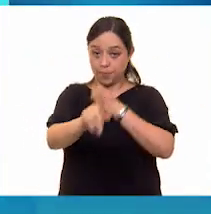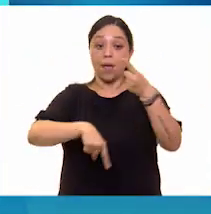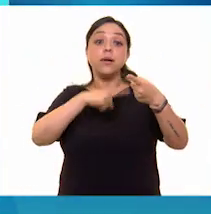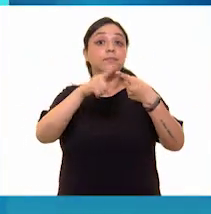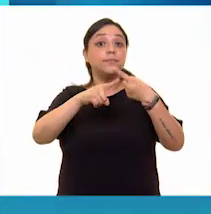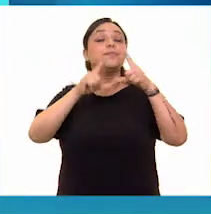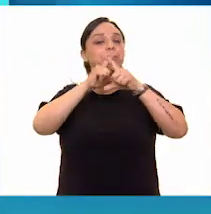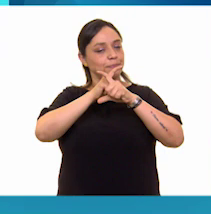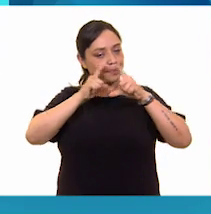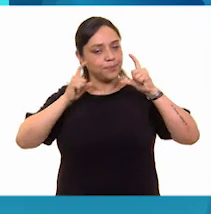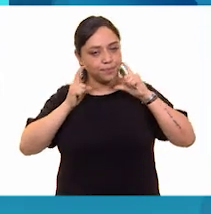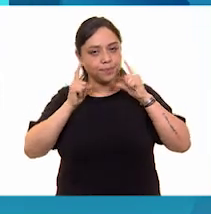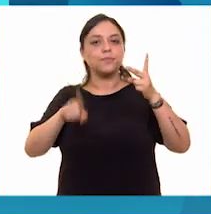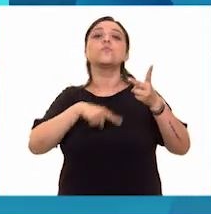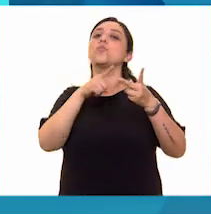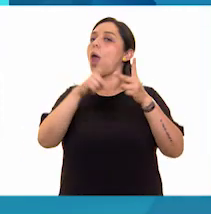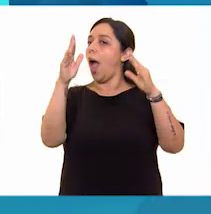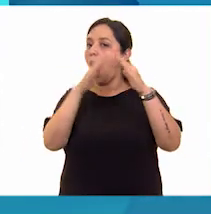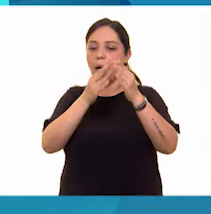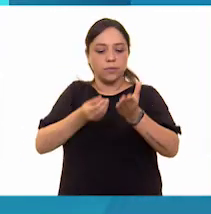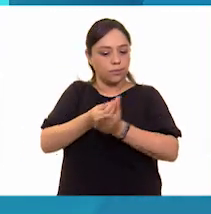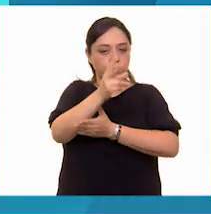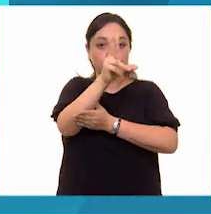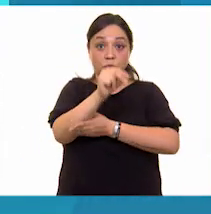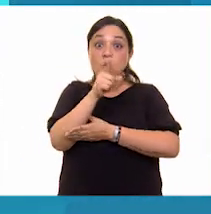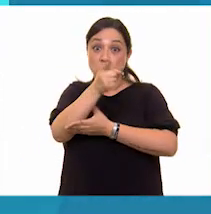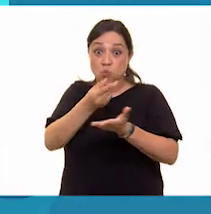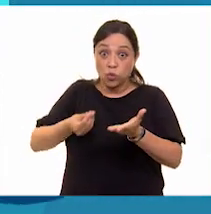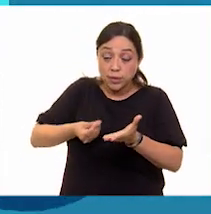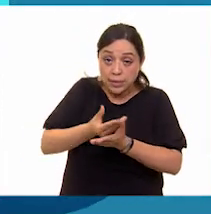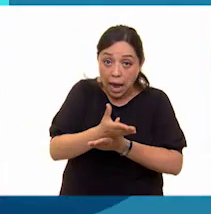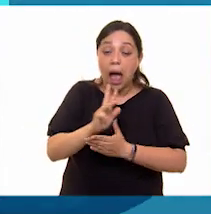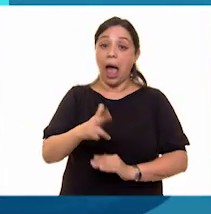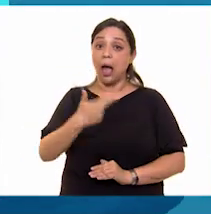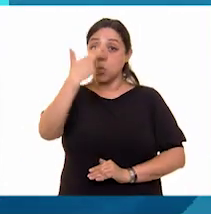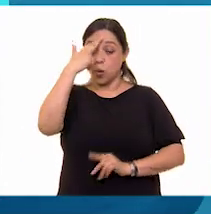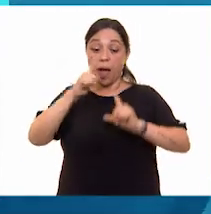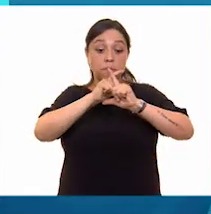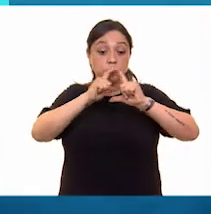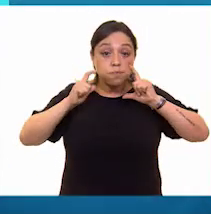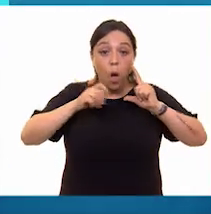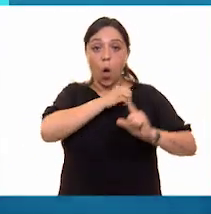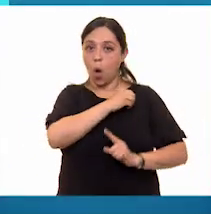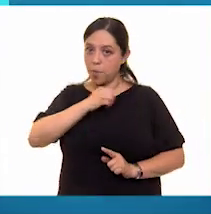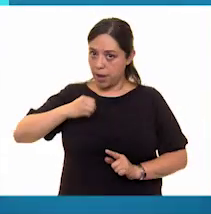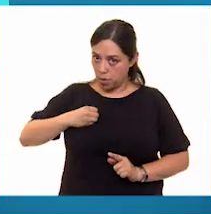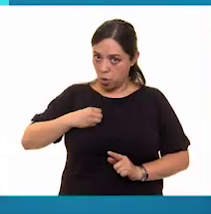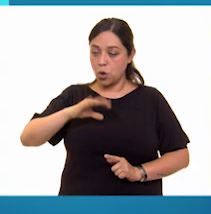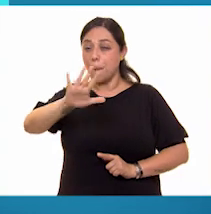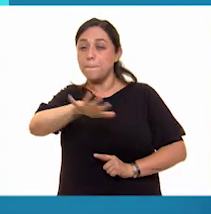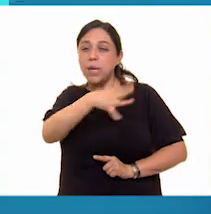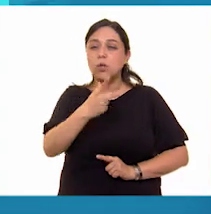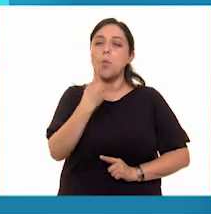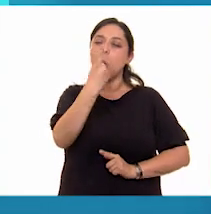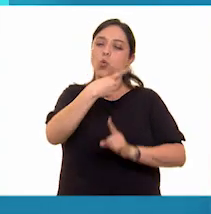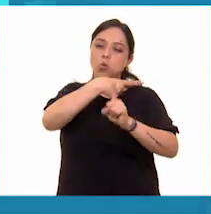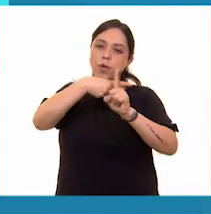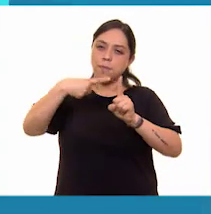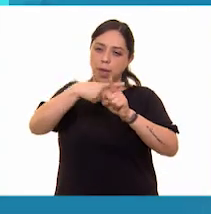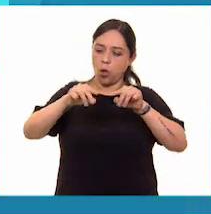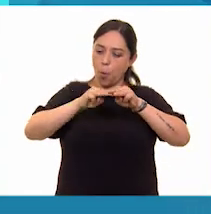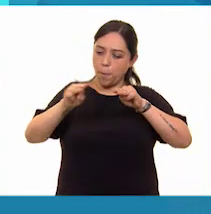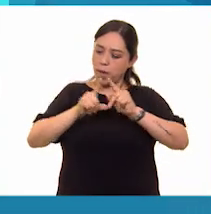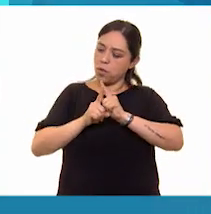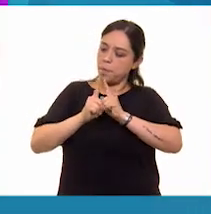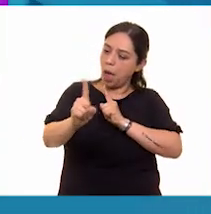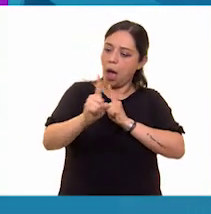Utiliza cubrebocas. No salgas de casa. Si tienes que hacerlo, recuerda que es obligatorio utilizarlo. Mantén una distancia mínima de 1,5